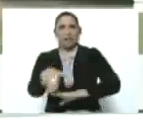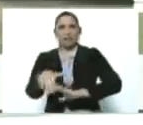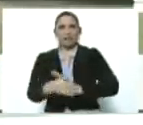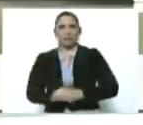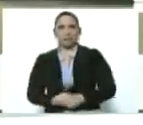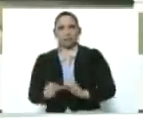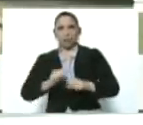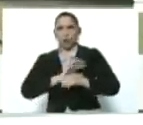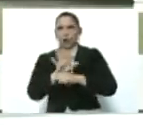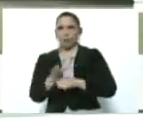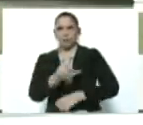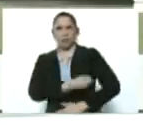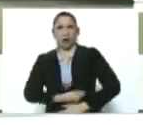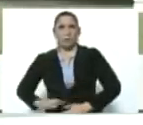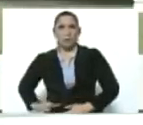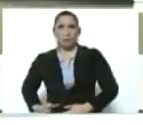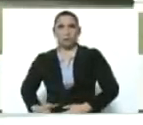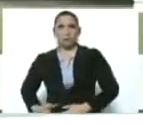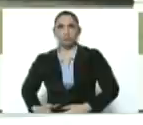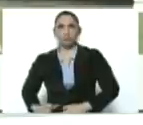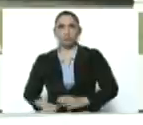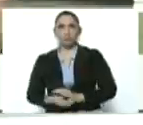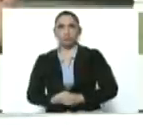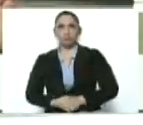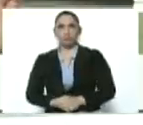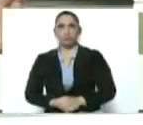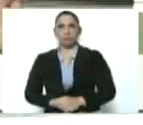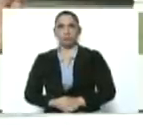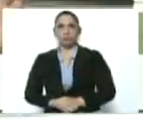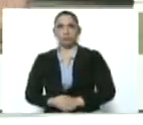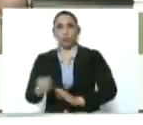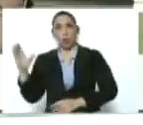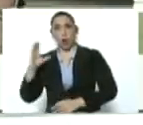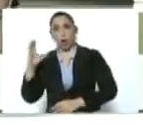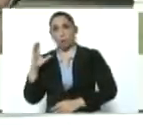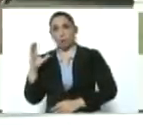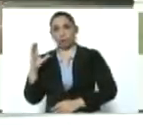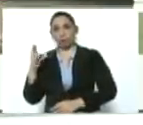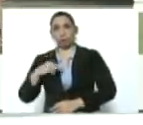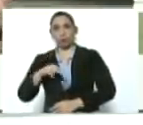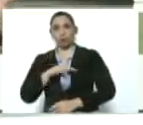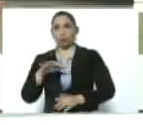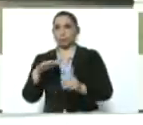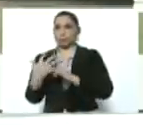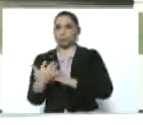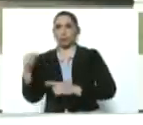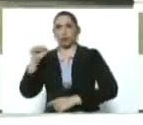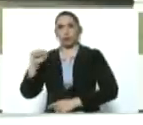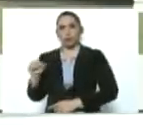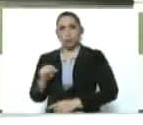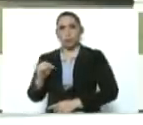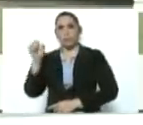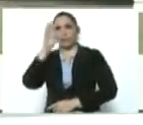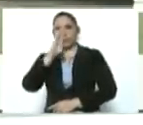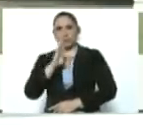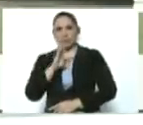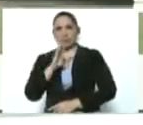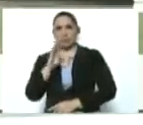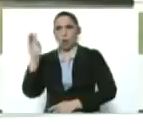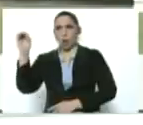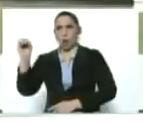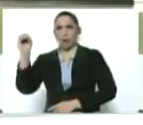coronavirus de corona hambre colombia y estamos rodeados por el sur por brasil por el